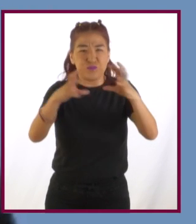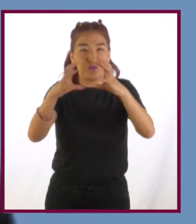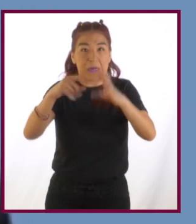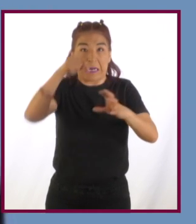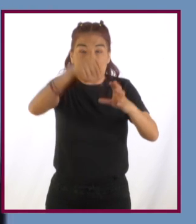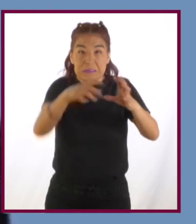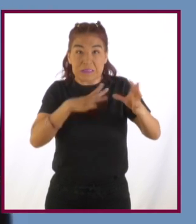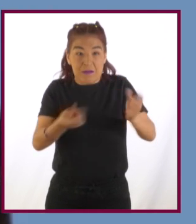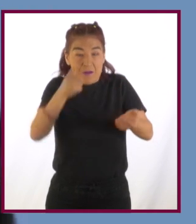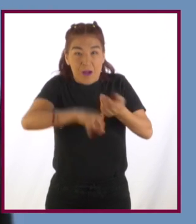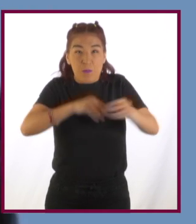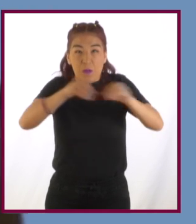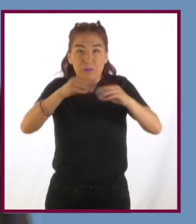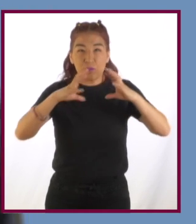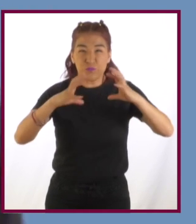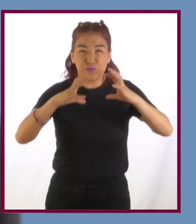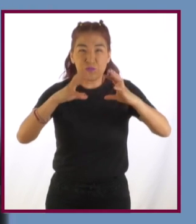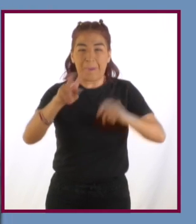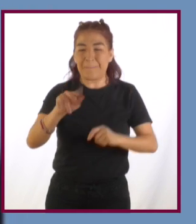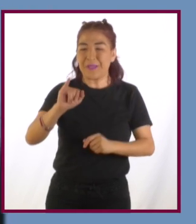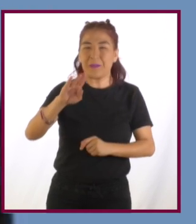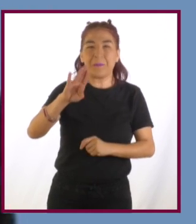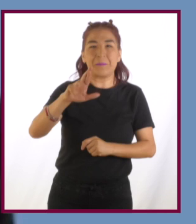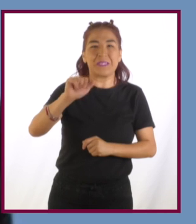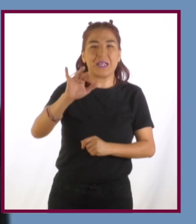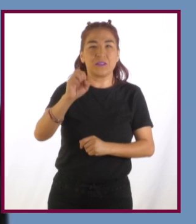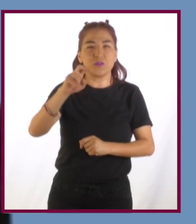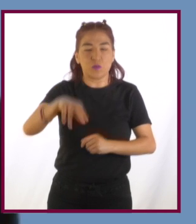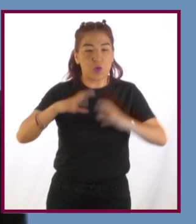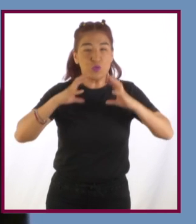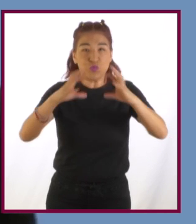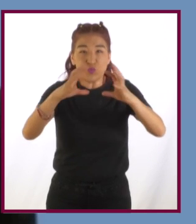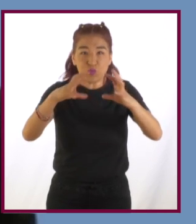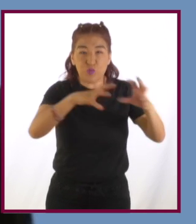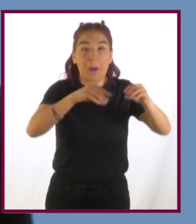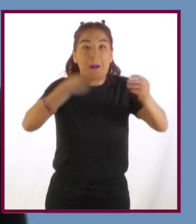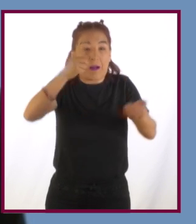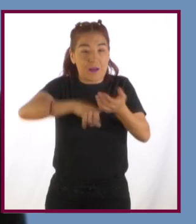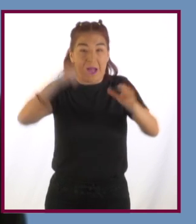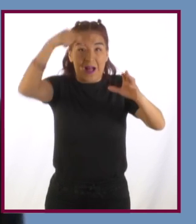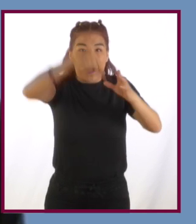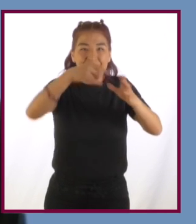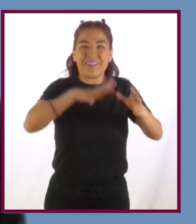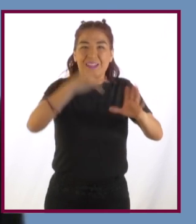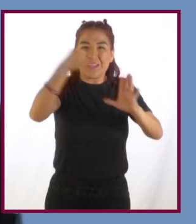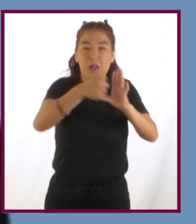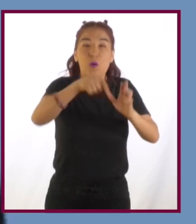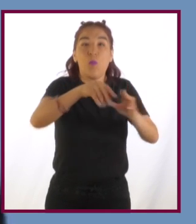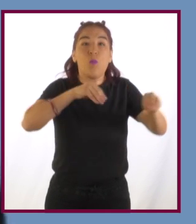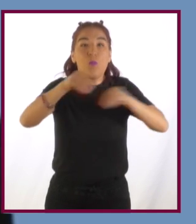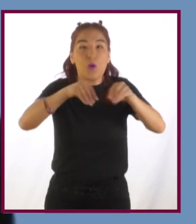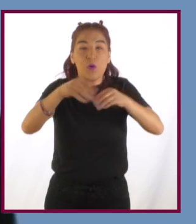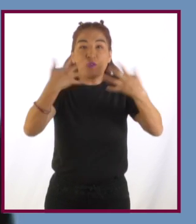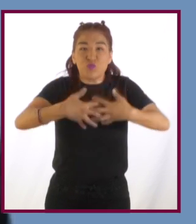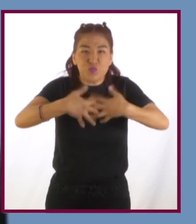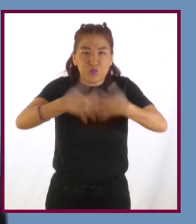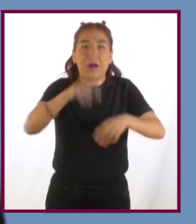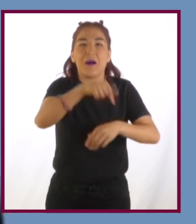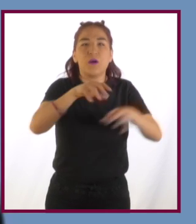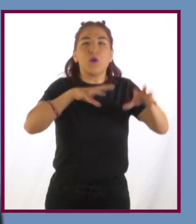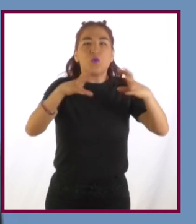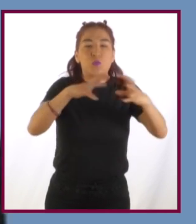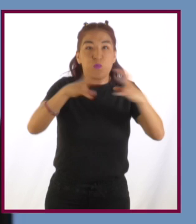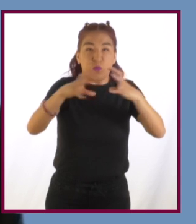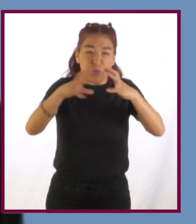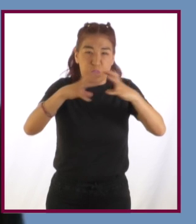Lo sacuden para ver si esa vibración que es esperada en el lanzamiento por los motores que empujan con todo va